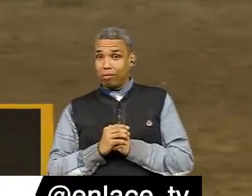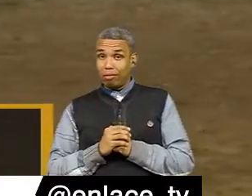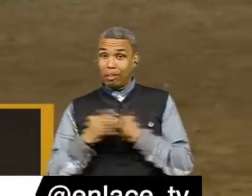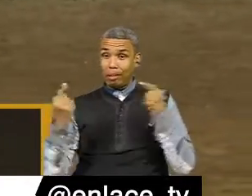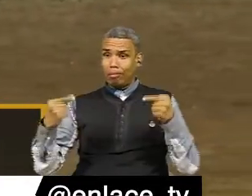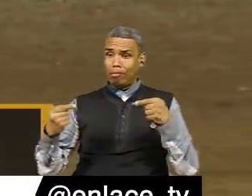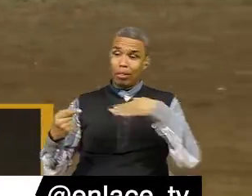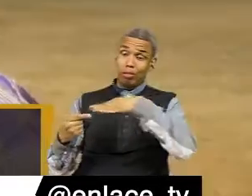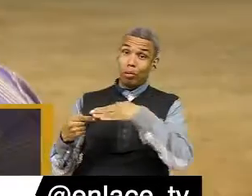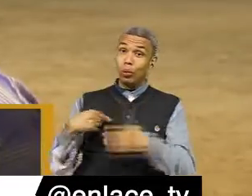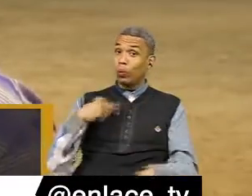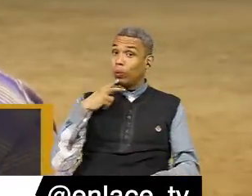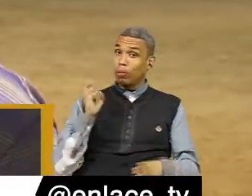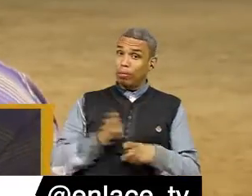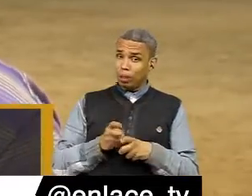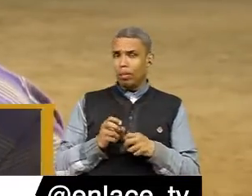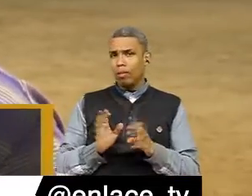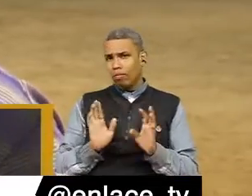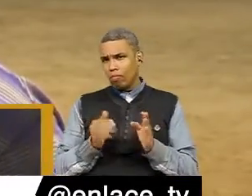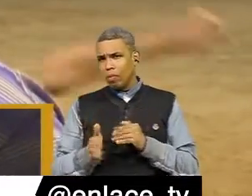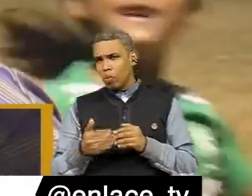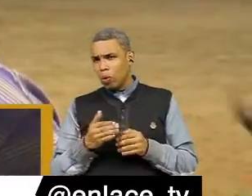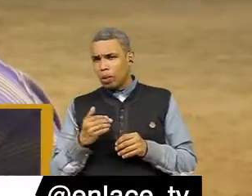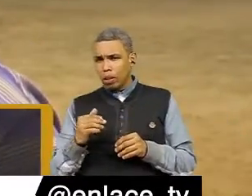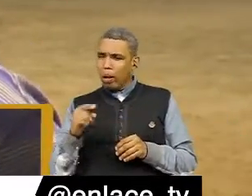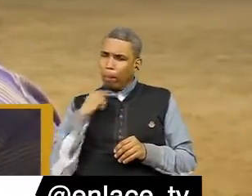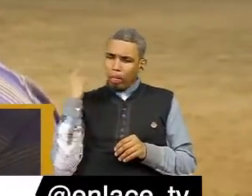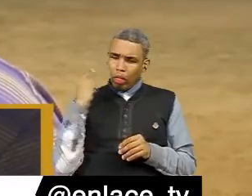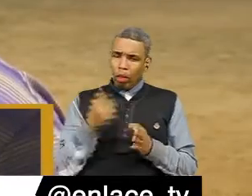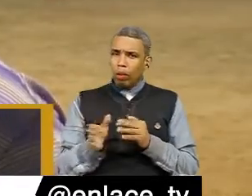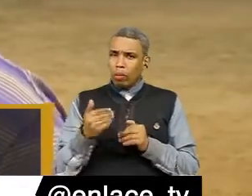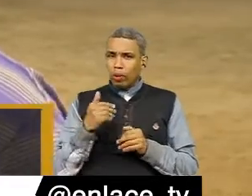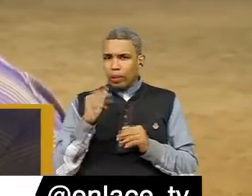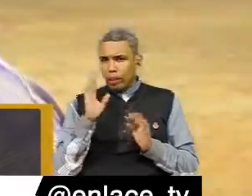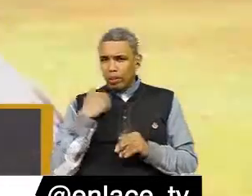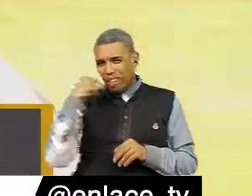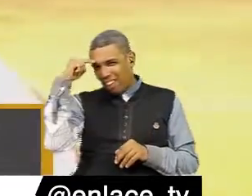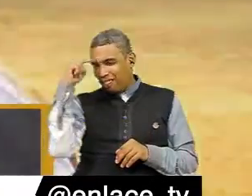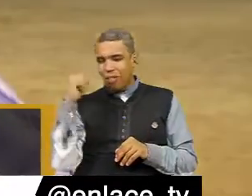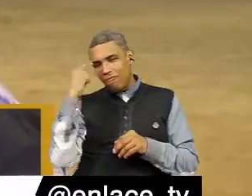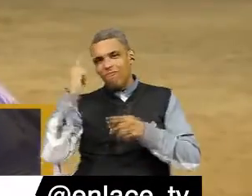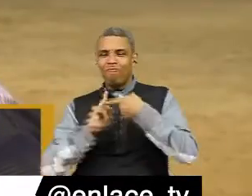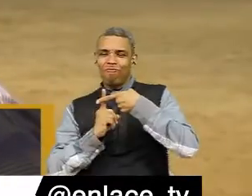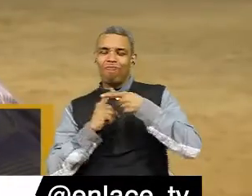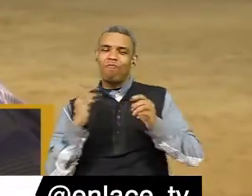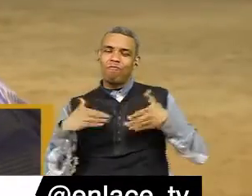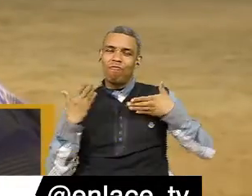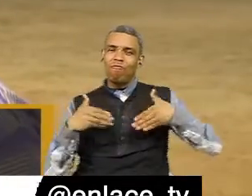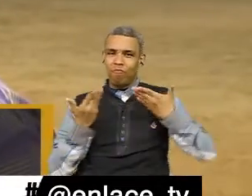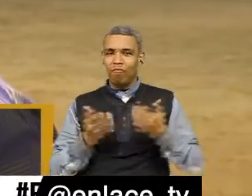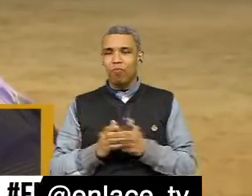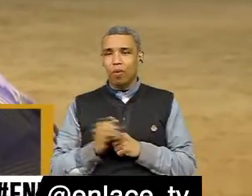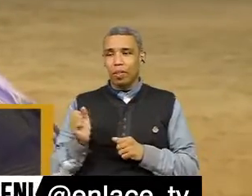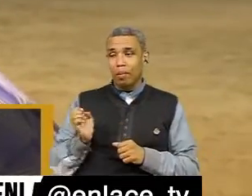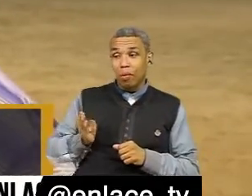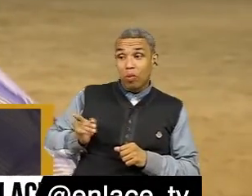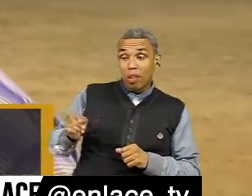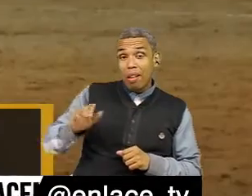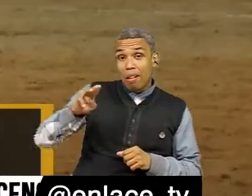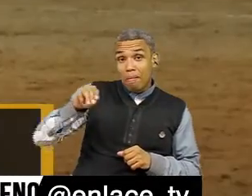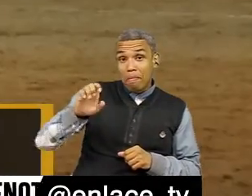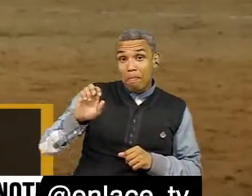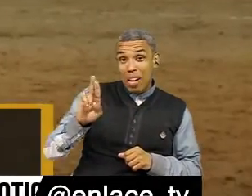peleando entre nosotros, que hay comunidad, si vayamos perdiendo, lo que interesa es no pelear y venir a divertirnos. Y el equipo Mariano es un buen equipo, pero entonces